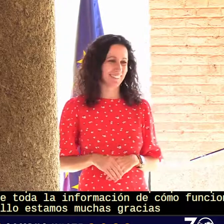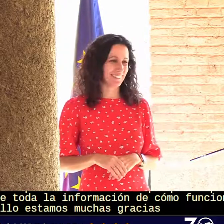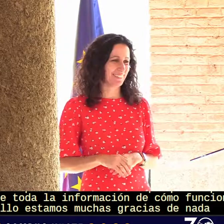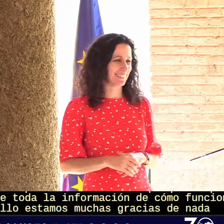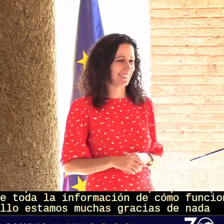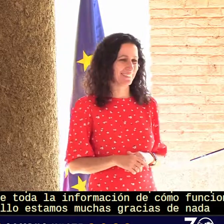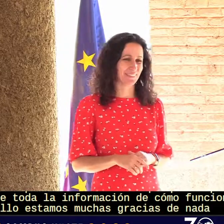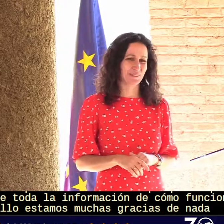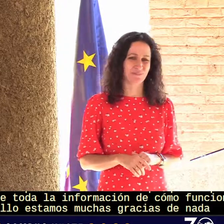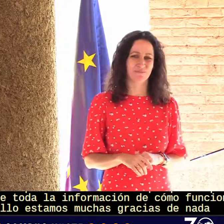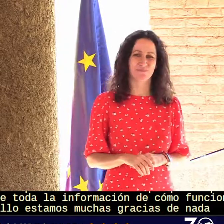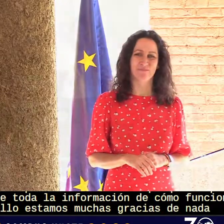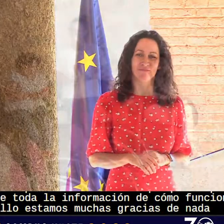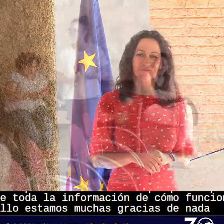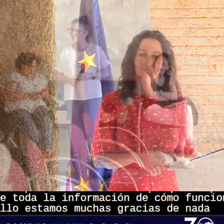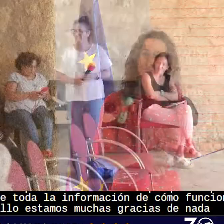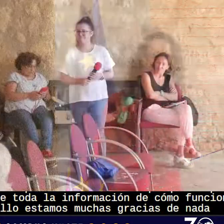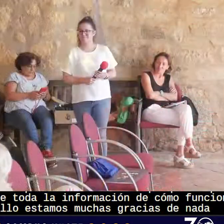nada